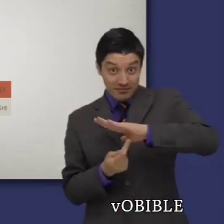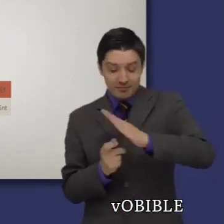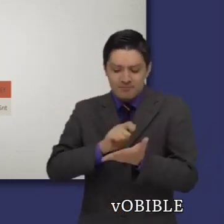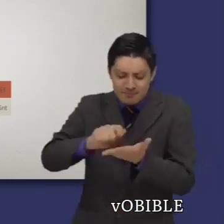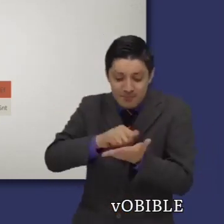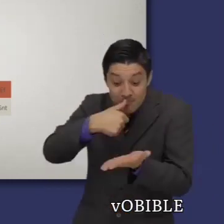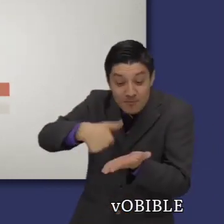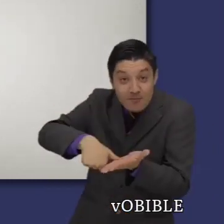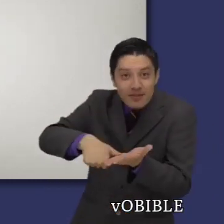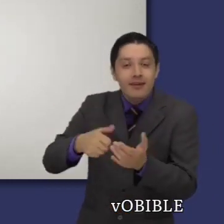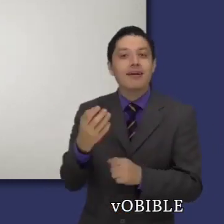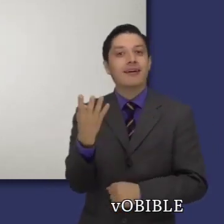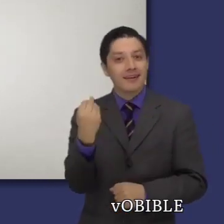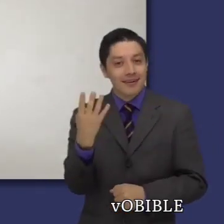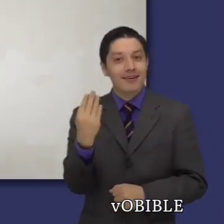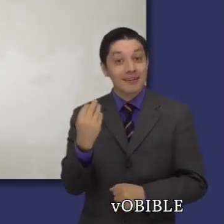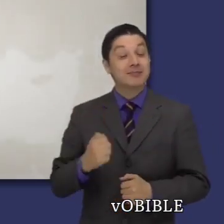Romanos.